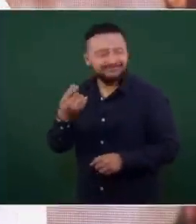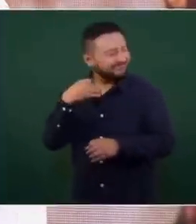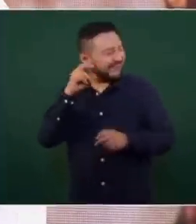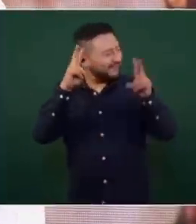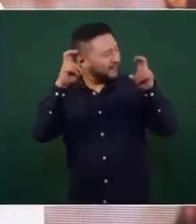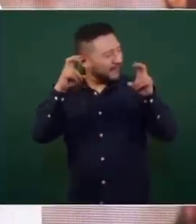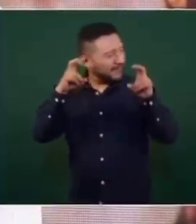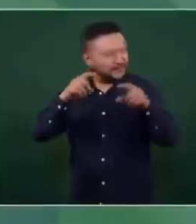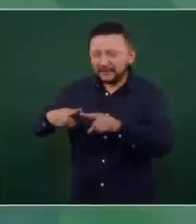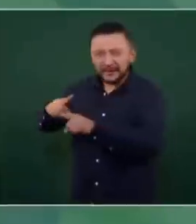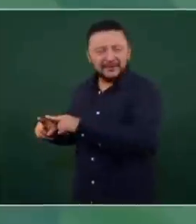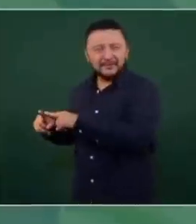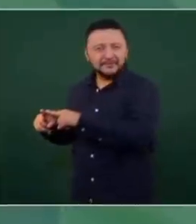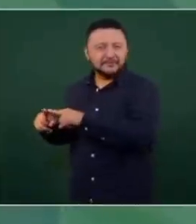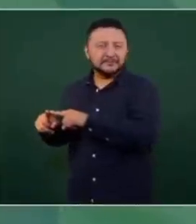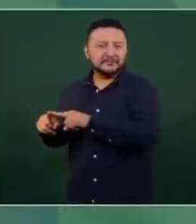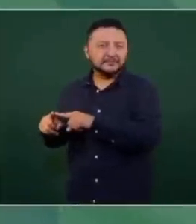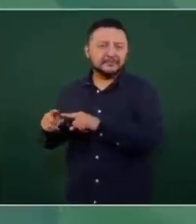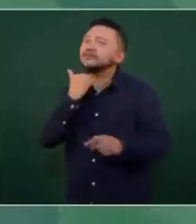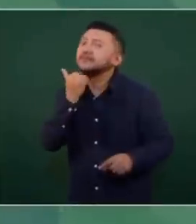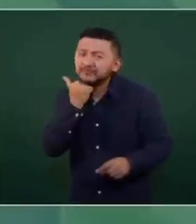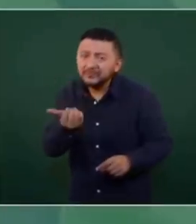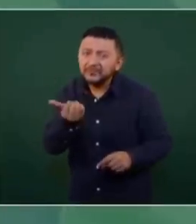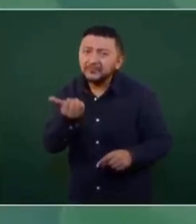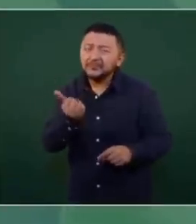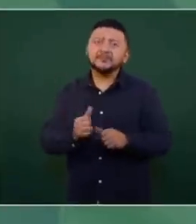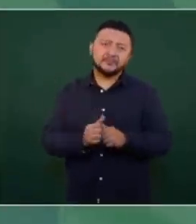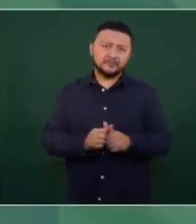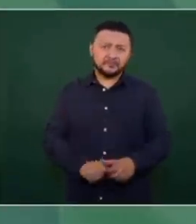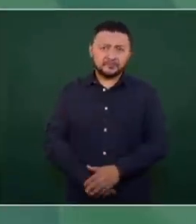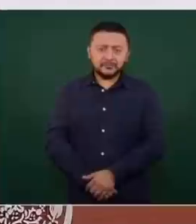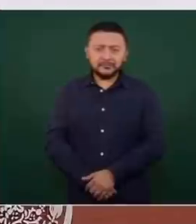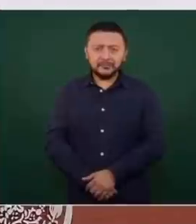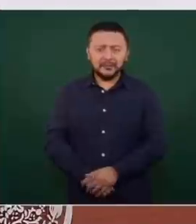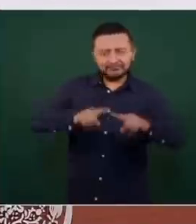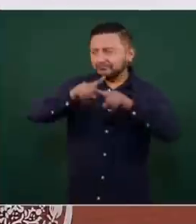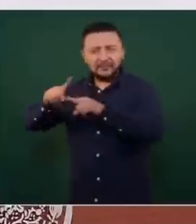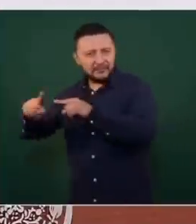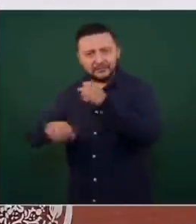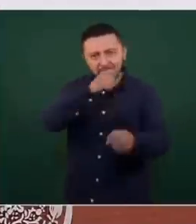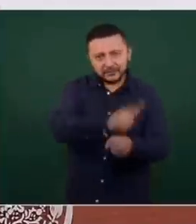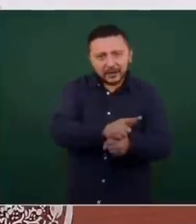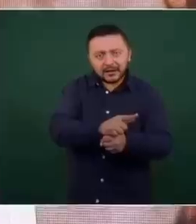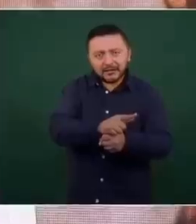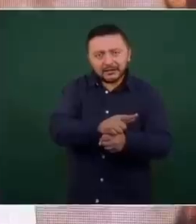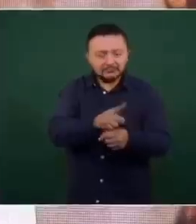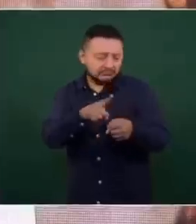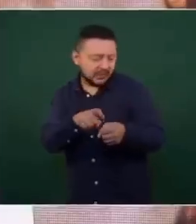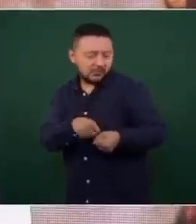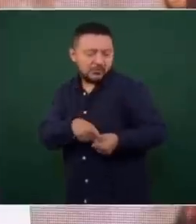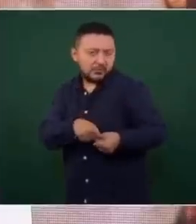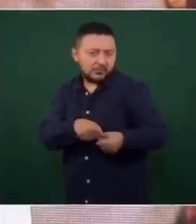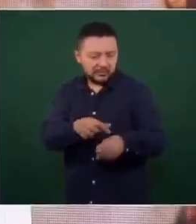explotación, de opresión, de clasismo, de racismo.